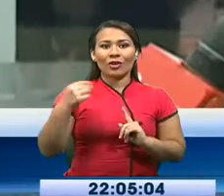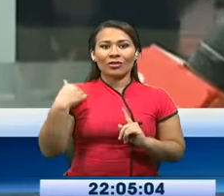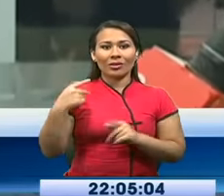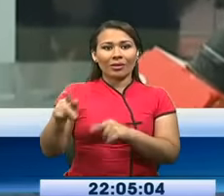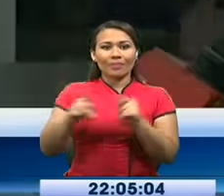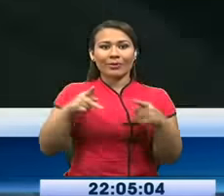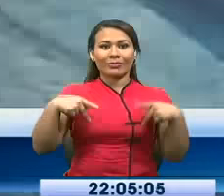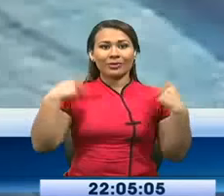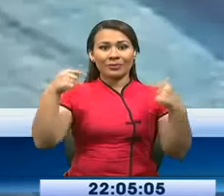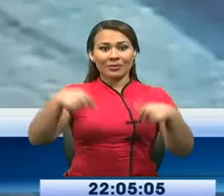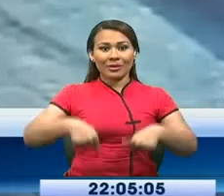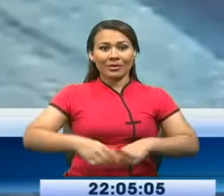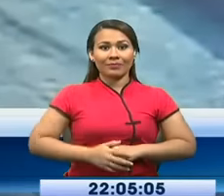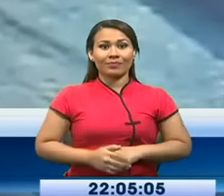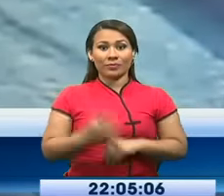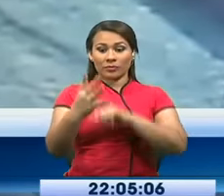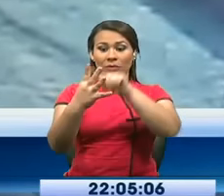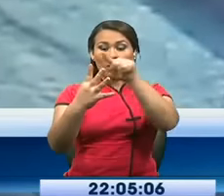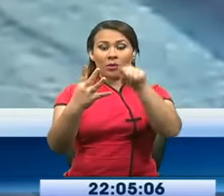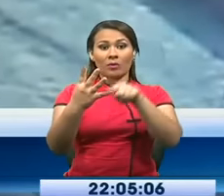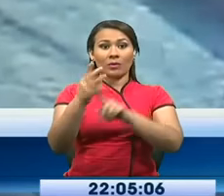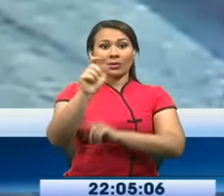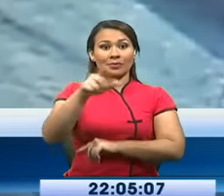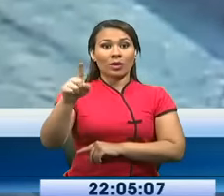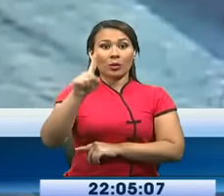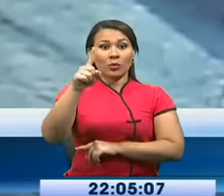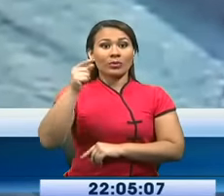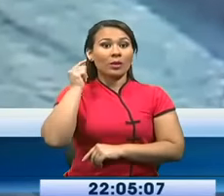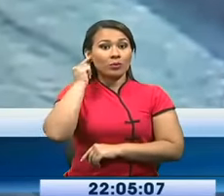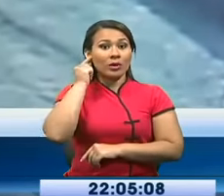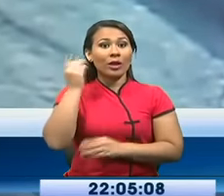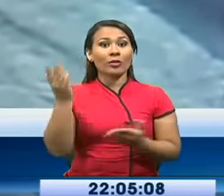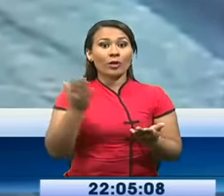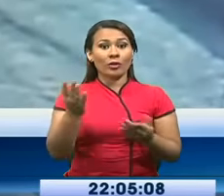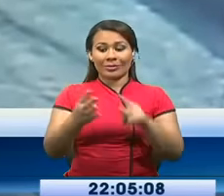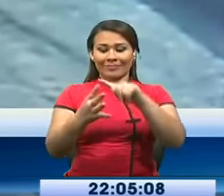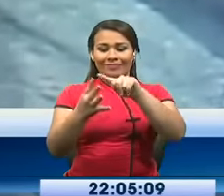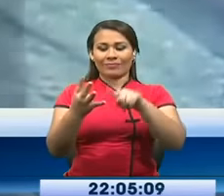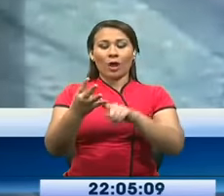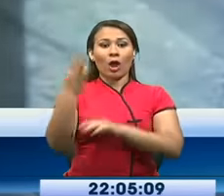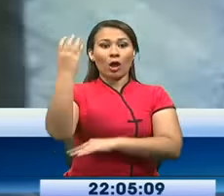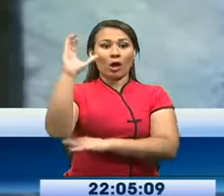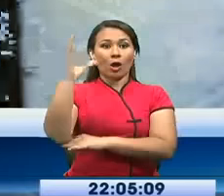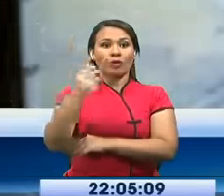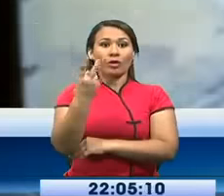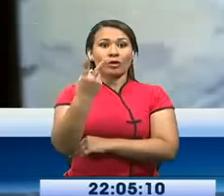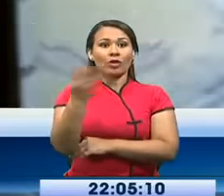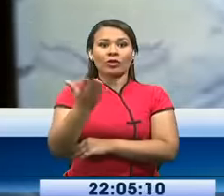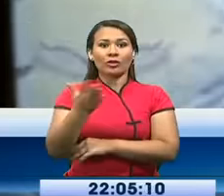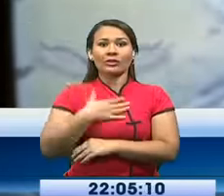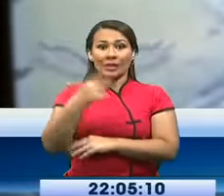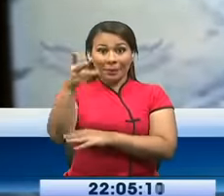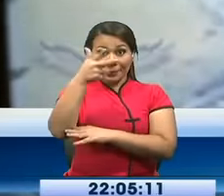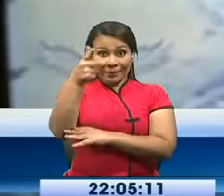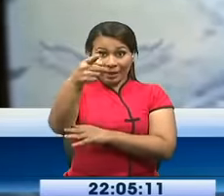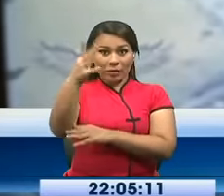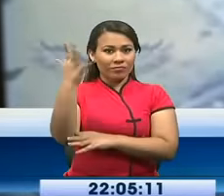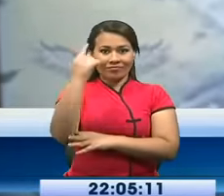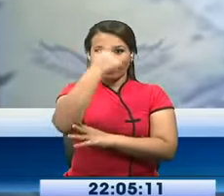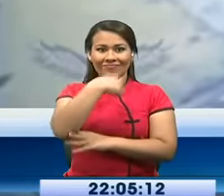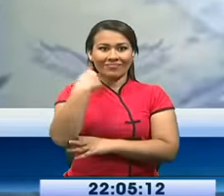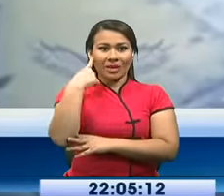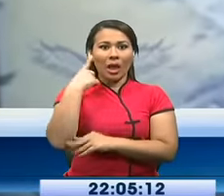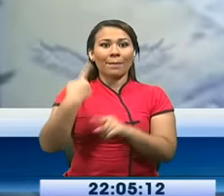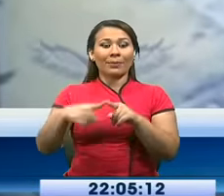de nuestro país. Los cuatro detenidos, entre ellos una mujer, son de nacionalidad colombiana. Dos de ellos no aparecen en los videos, pero según los seguimientos